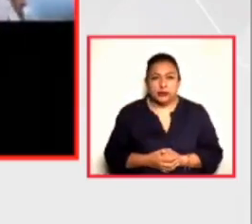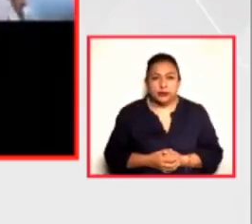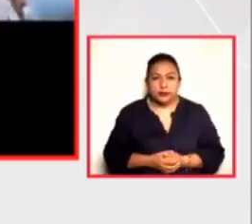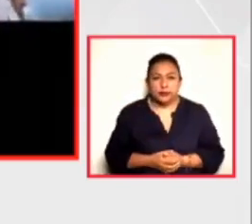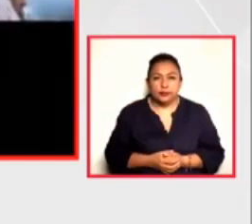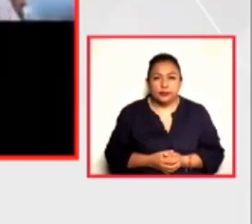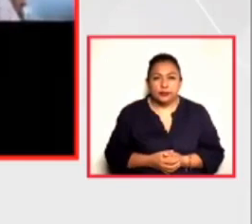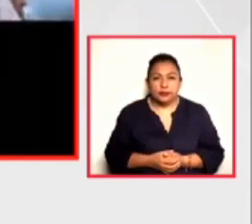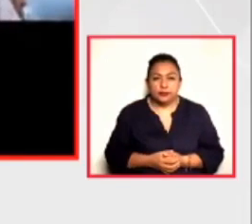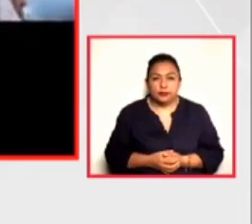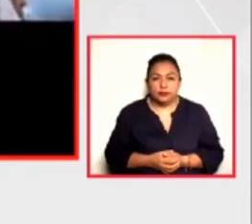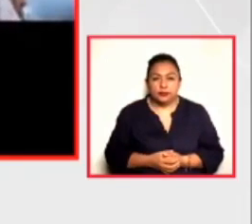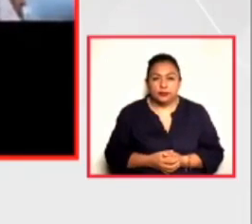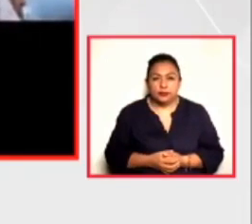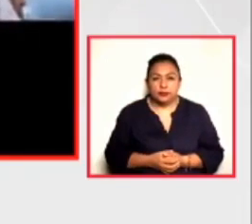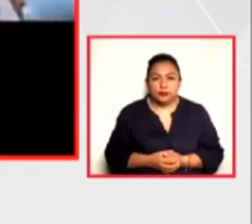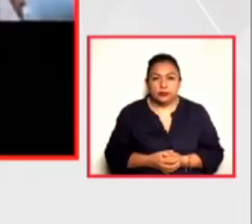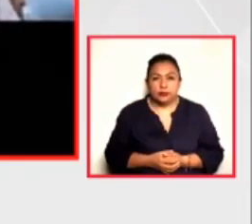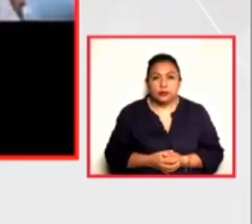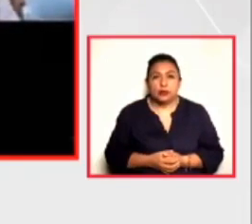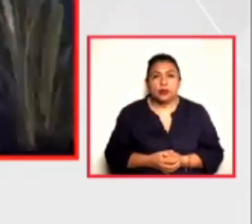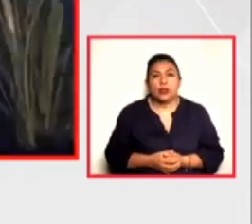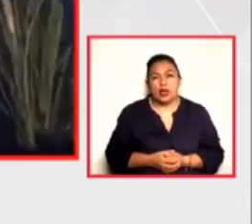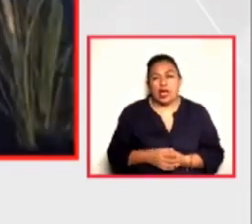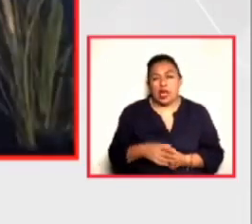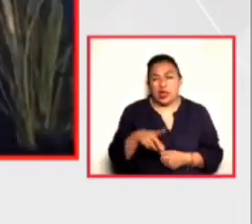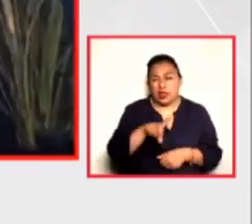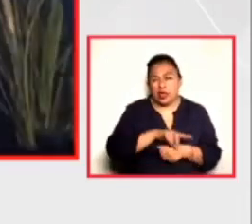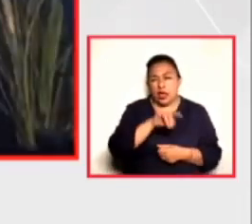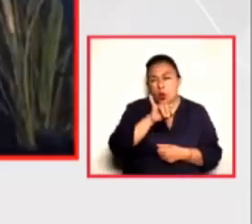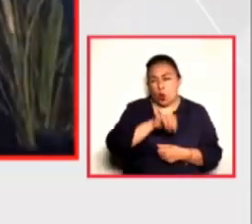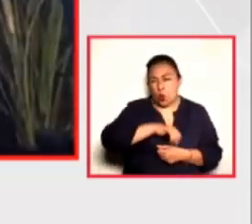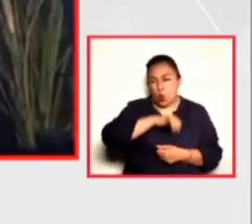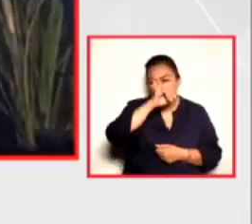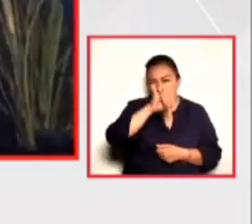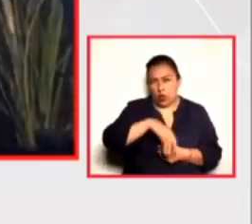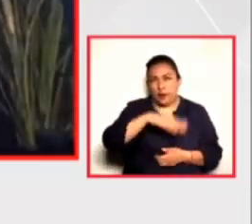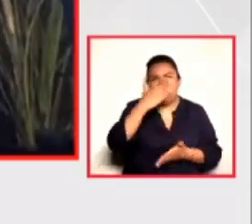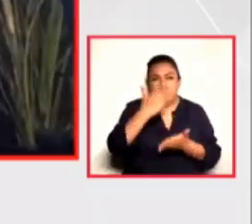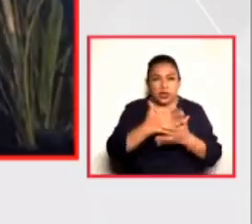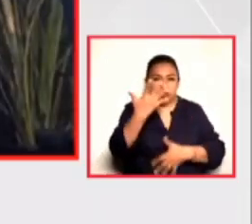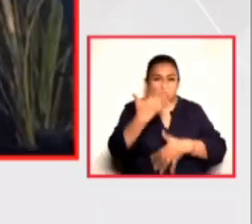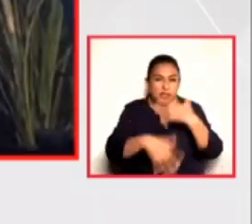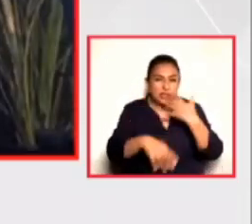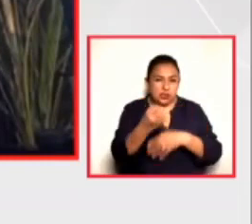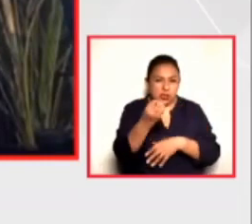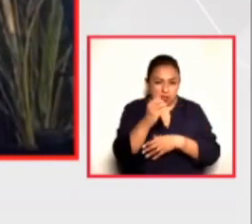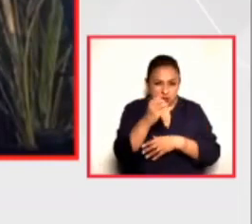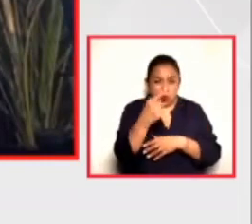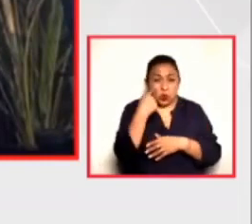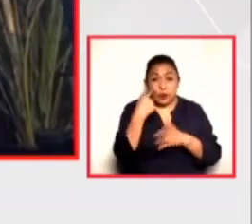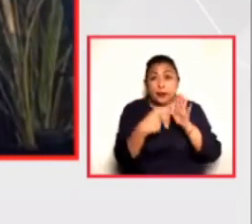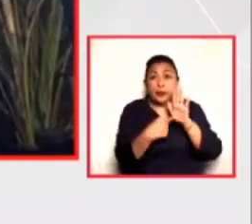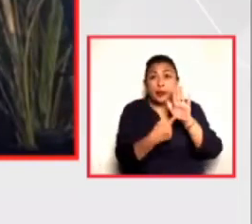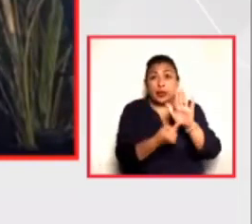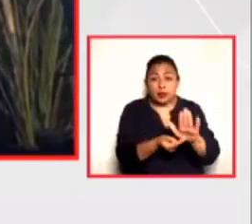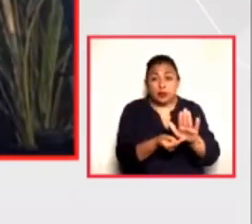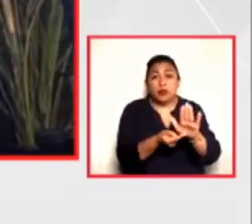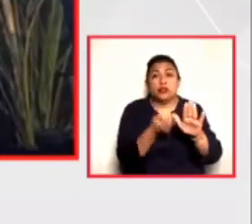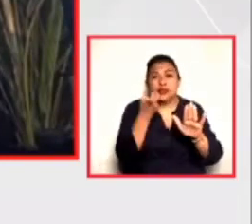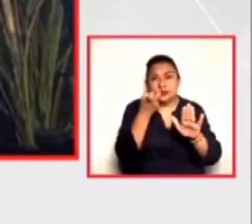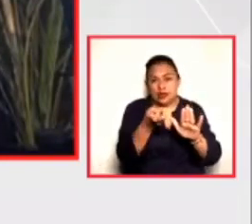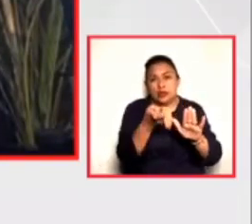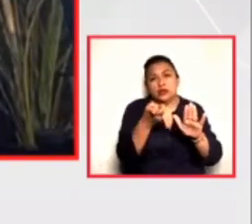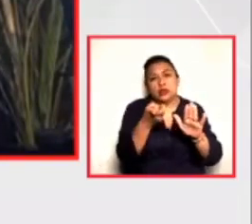te encantaba. Todos los jueves hasta el 15 de octubre vamos a estar en estos ciclos